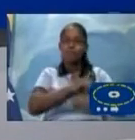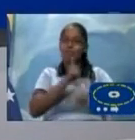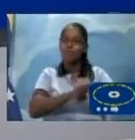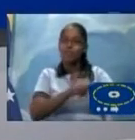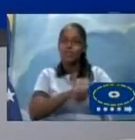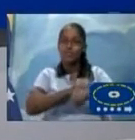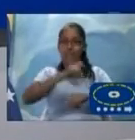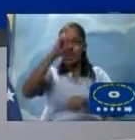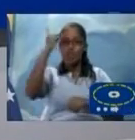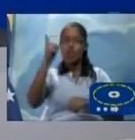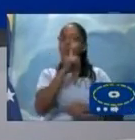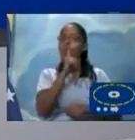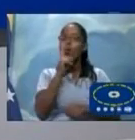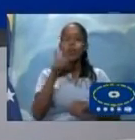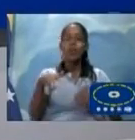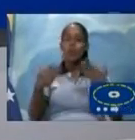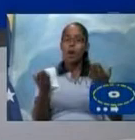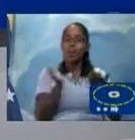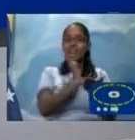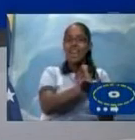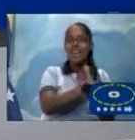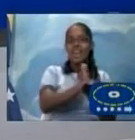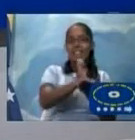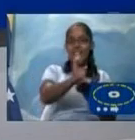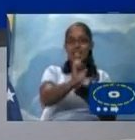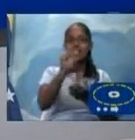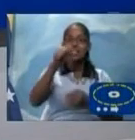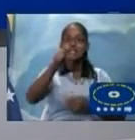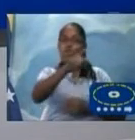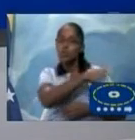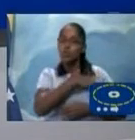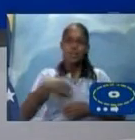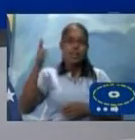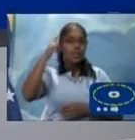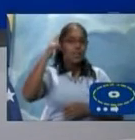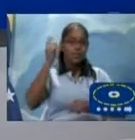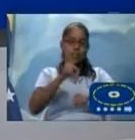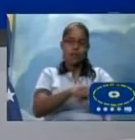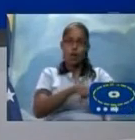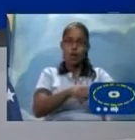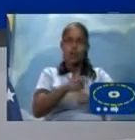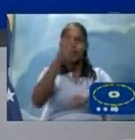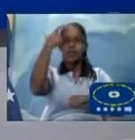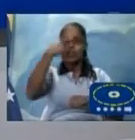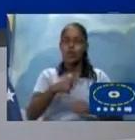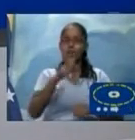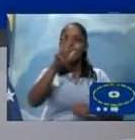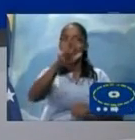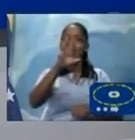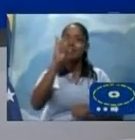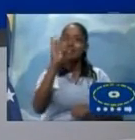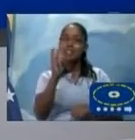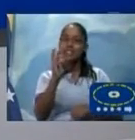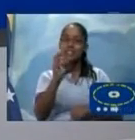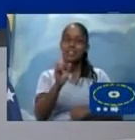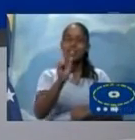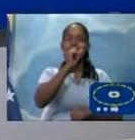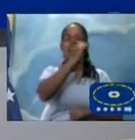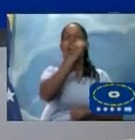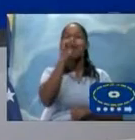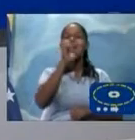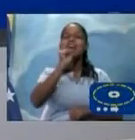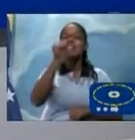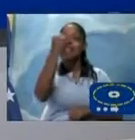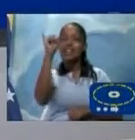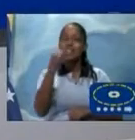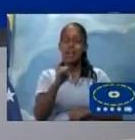llama eternidad. Amén. Y si usted quiere saber la hora, son las 36. Ezequiel